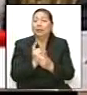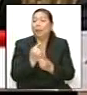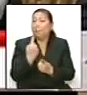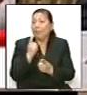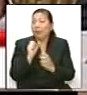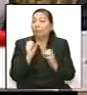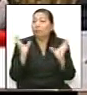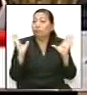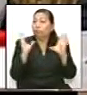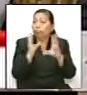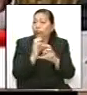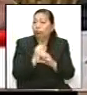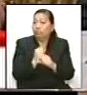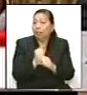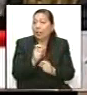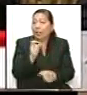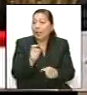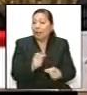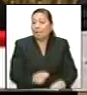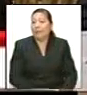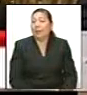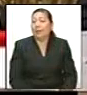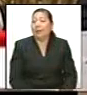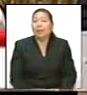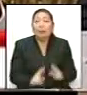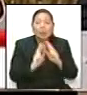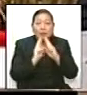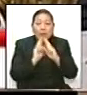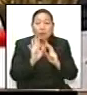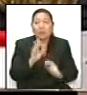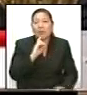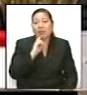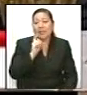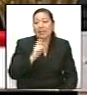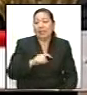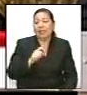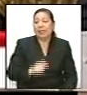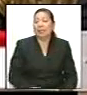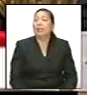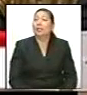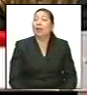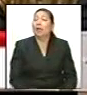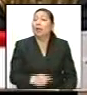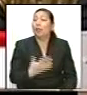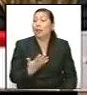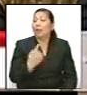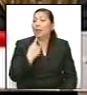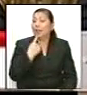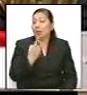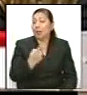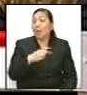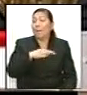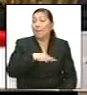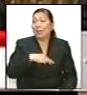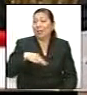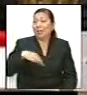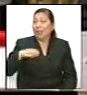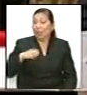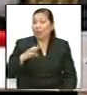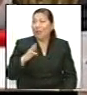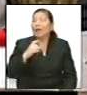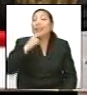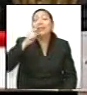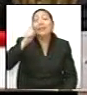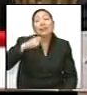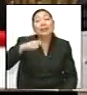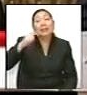para simplificarle la vida a nuestros ciudadanos. Estamos respondiendo a sus necesidades. Donde haya, lo dijo el ministro de Economía con claridad,